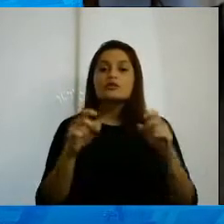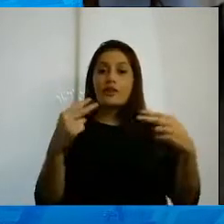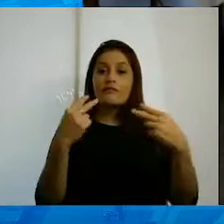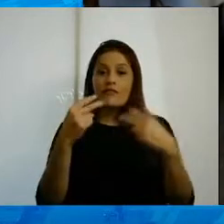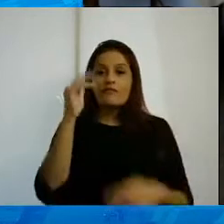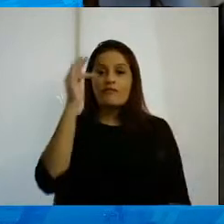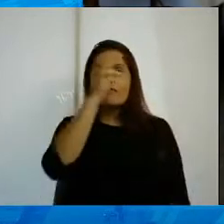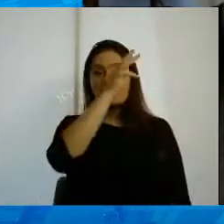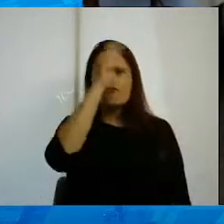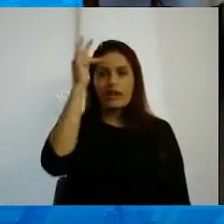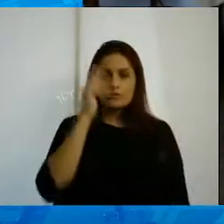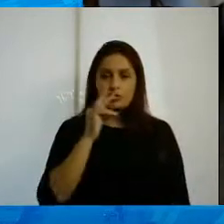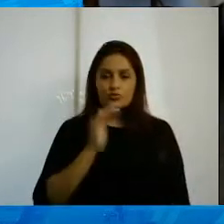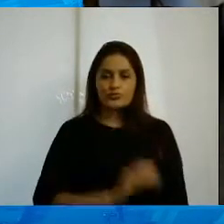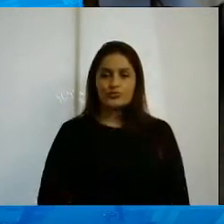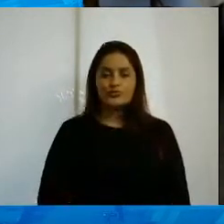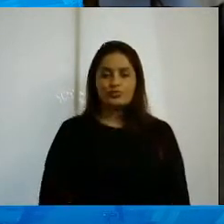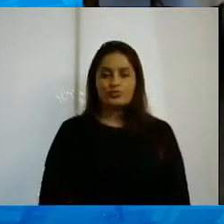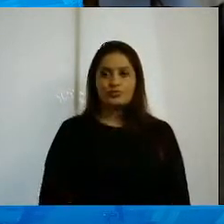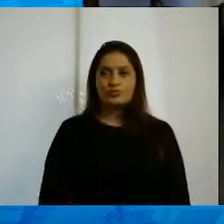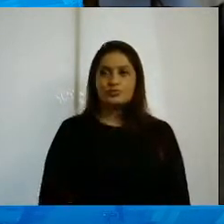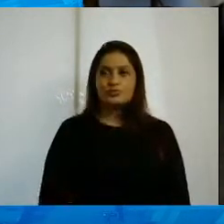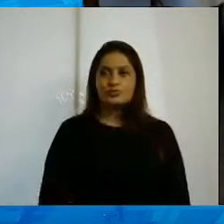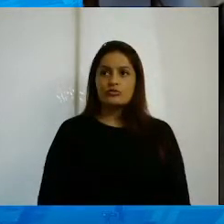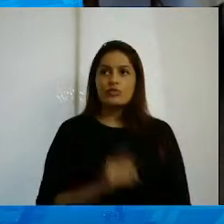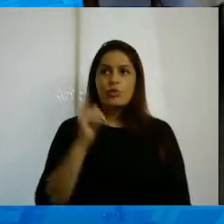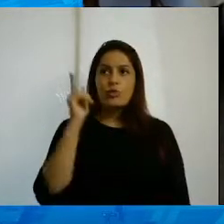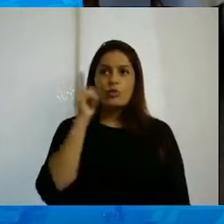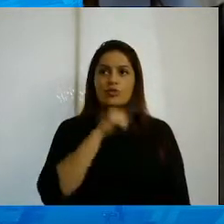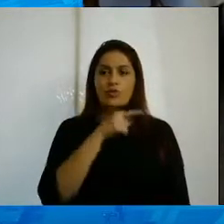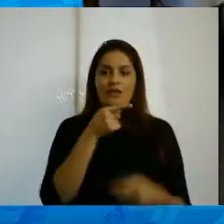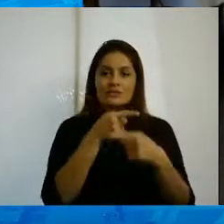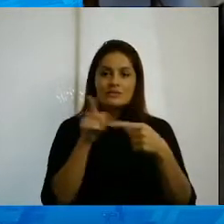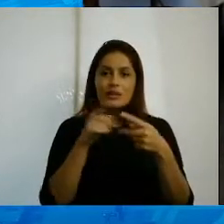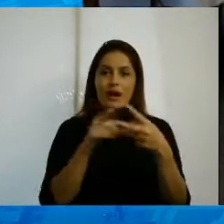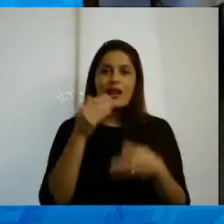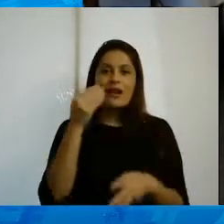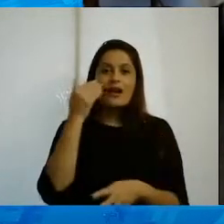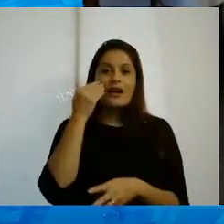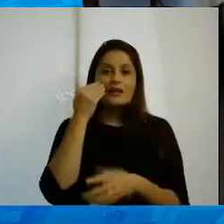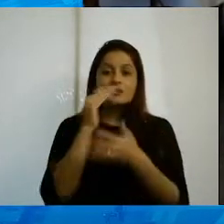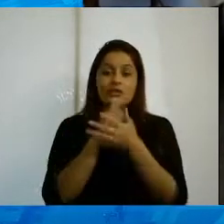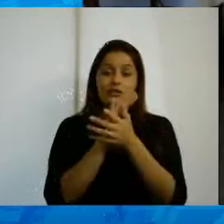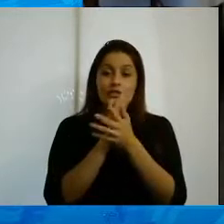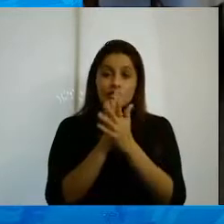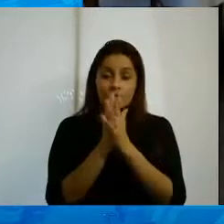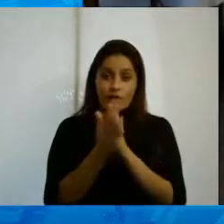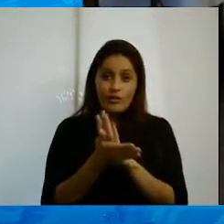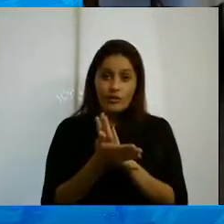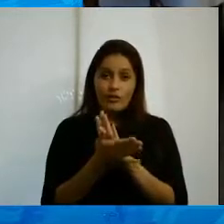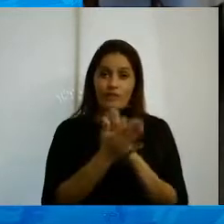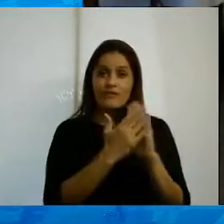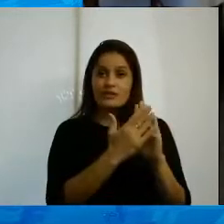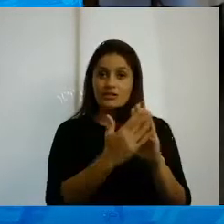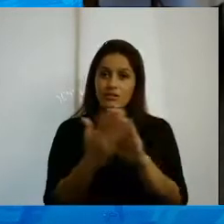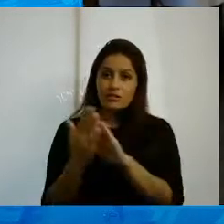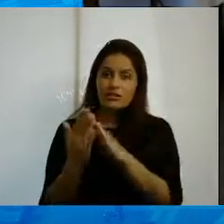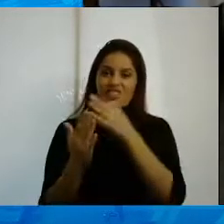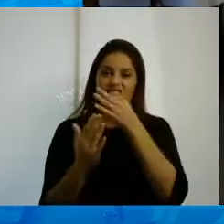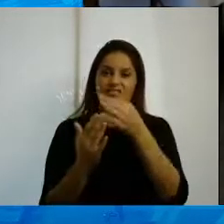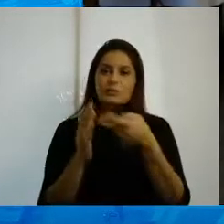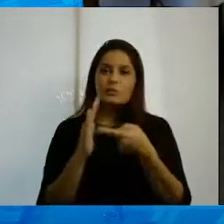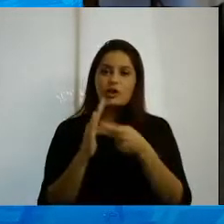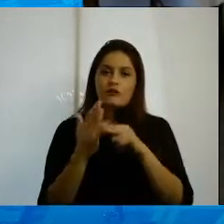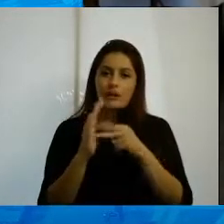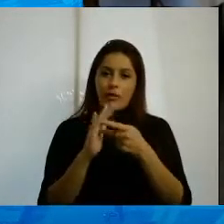Facebook. Hemos visto las últimas semanas que casi la mayoría de nuestros vecinos y el mismo consejo habla de la problemática